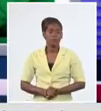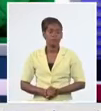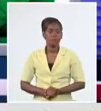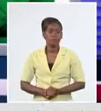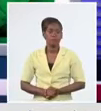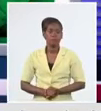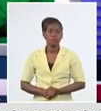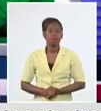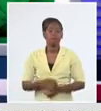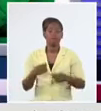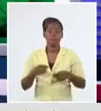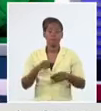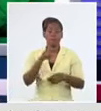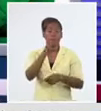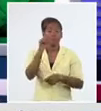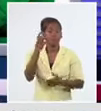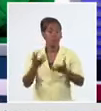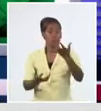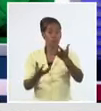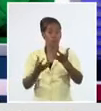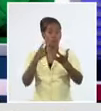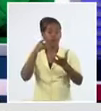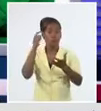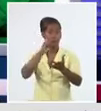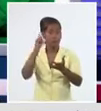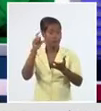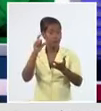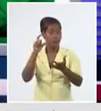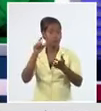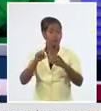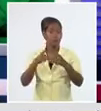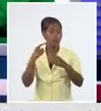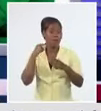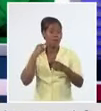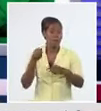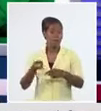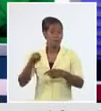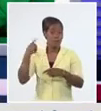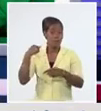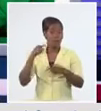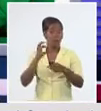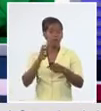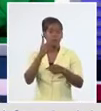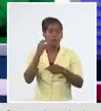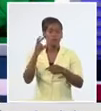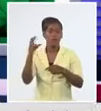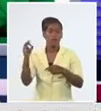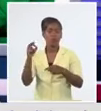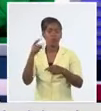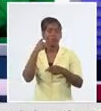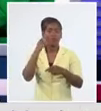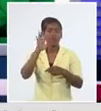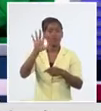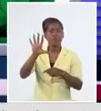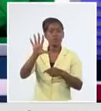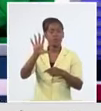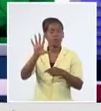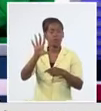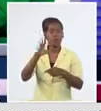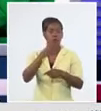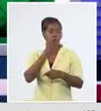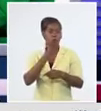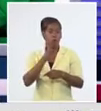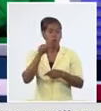atención Cienfuegos. Cienfuegos en el año 2020 solamente tuvo 5 pacientes diagnosticados y hoy sobrepasan los